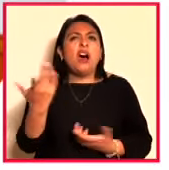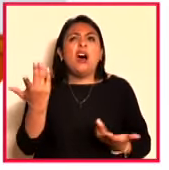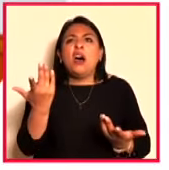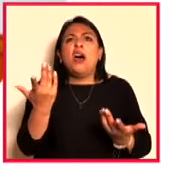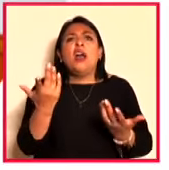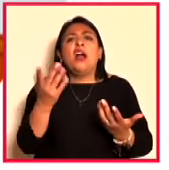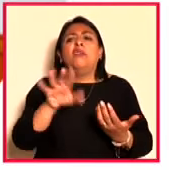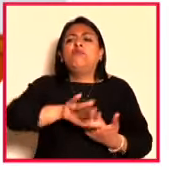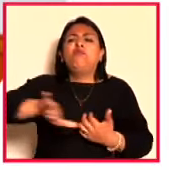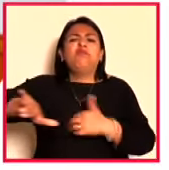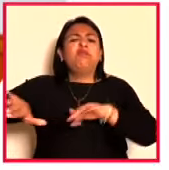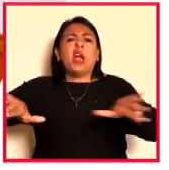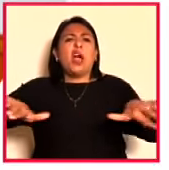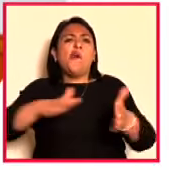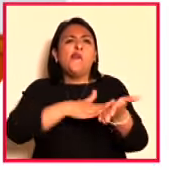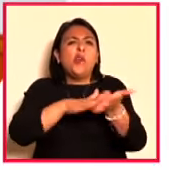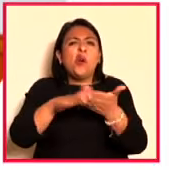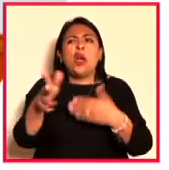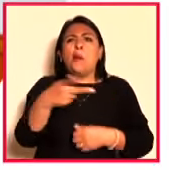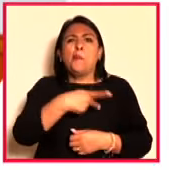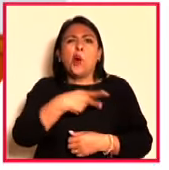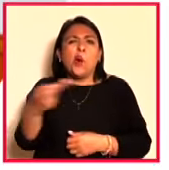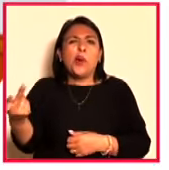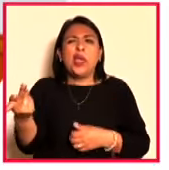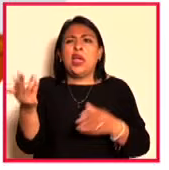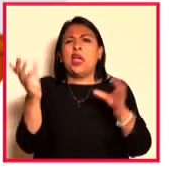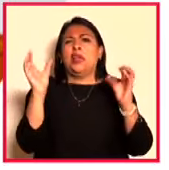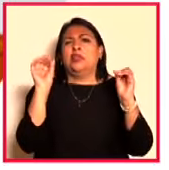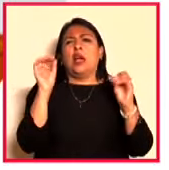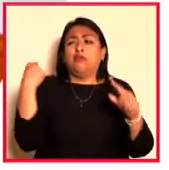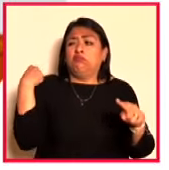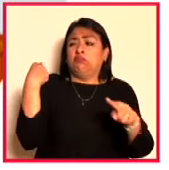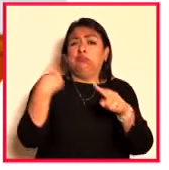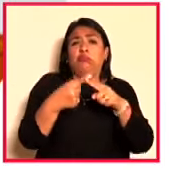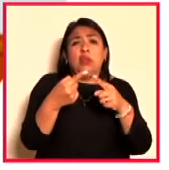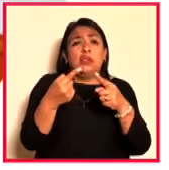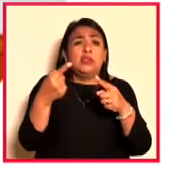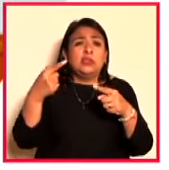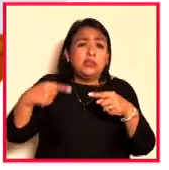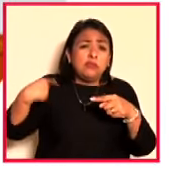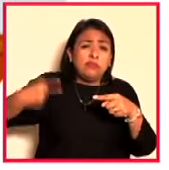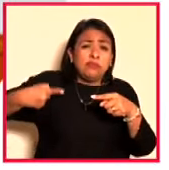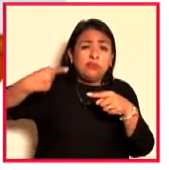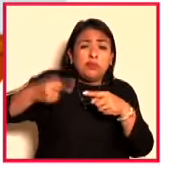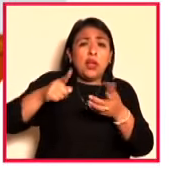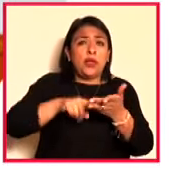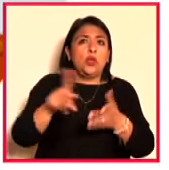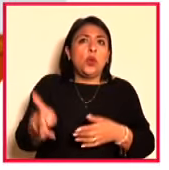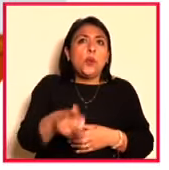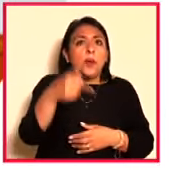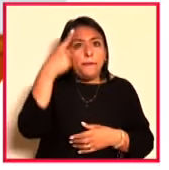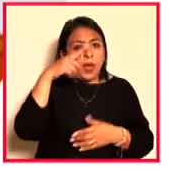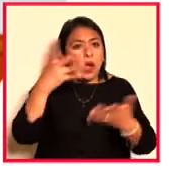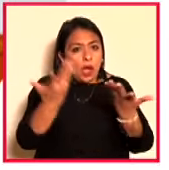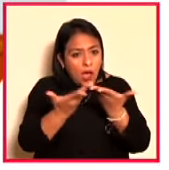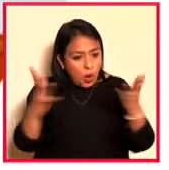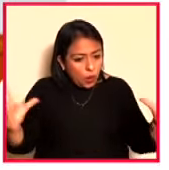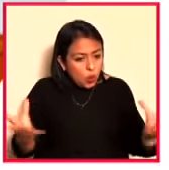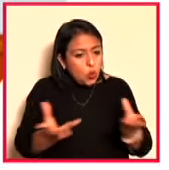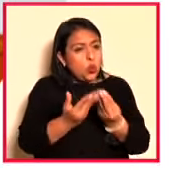marginación, la pobreza, la exclusión que históricamente han sufrido nuestros pueblos para entrar a un estadio de bienestar,